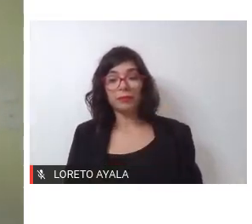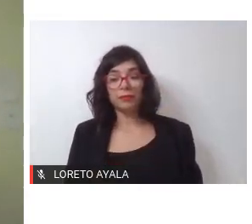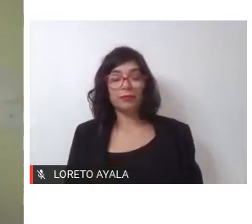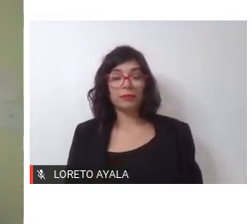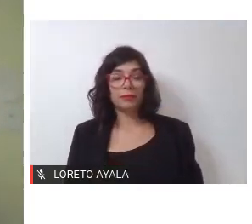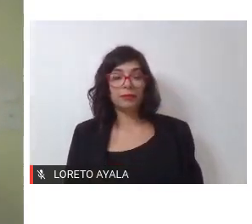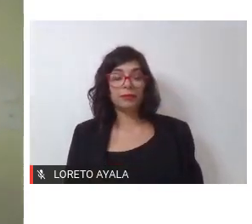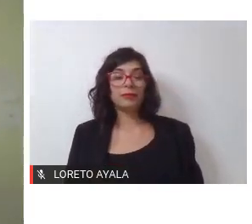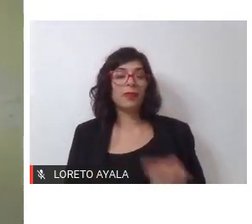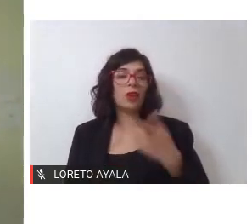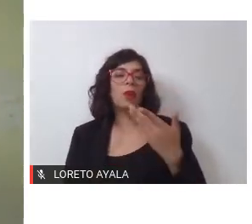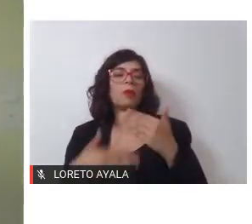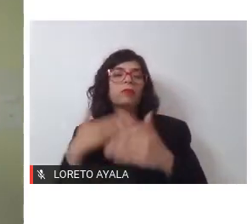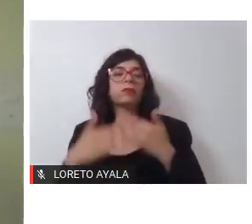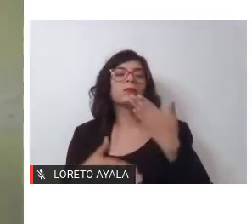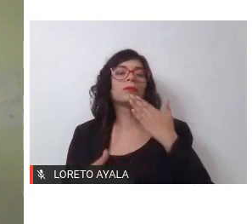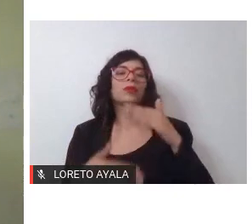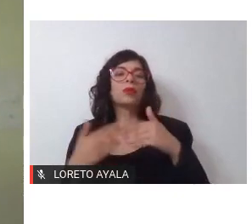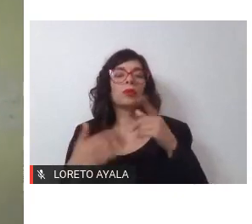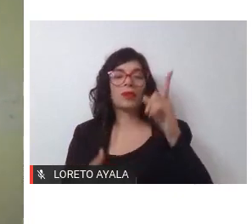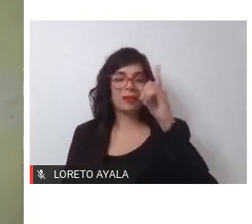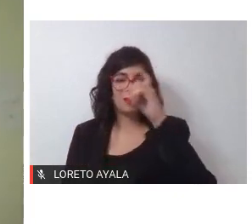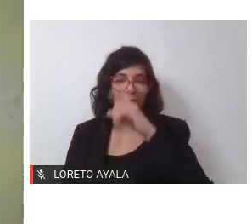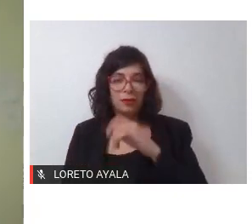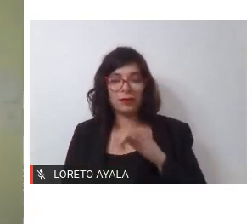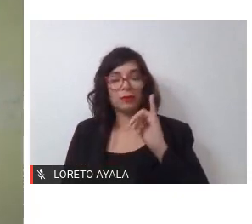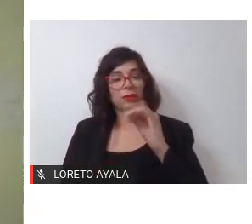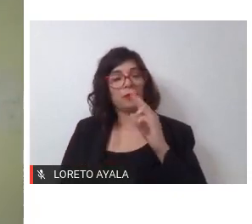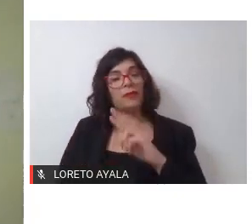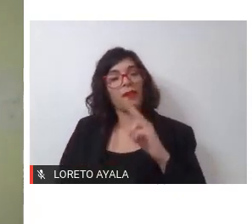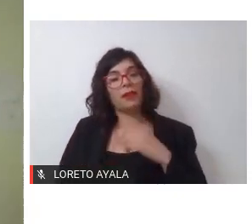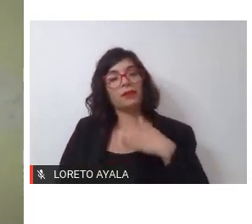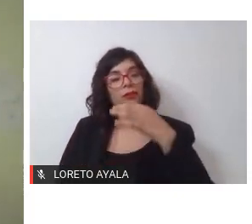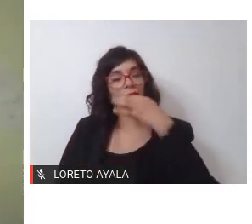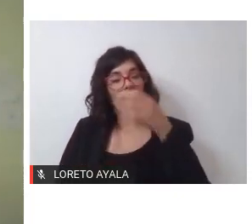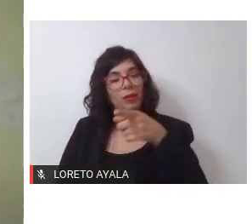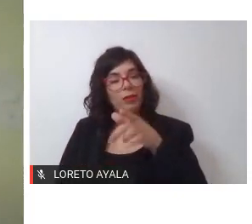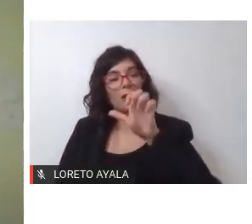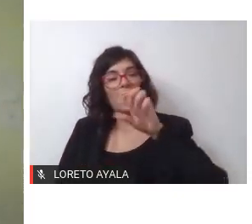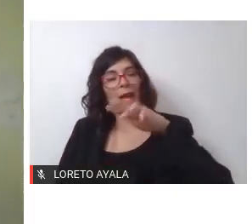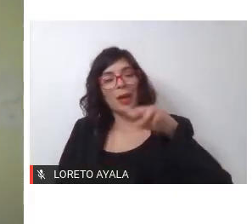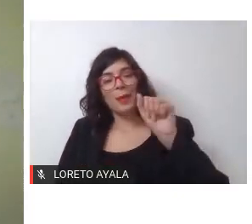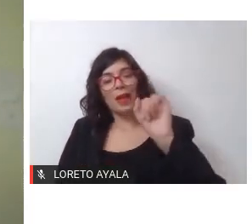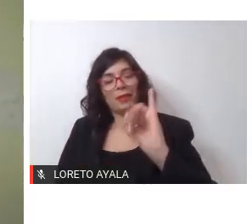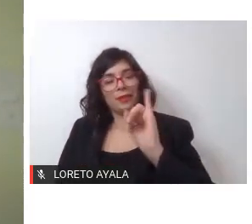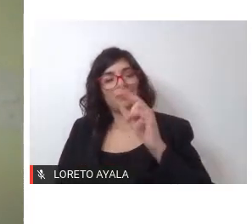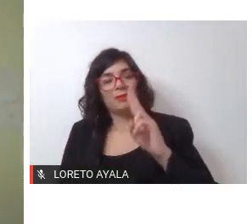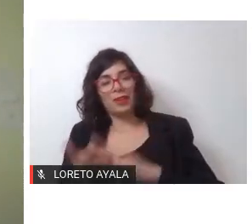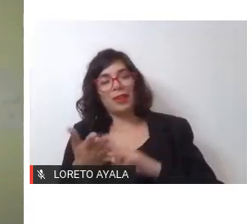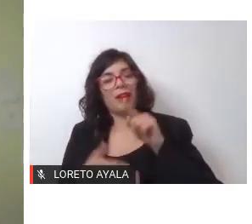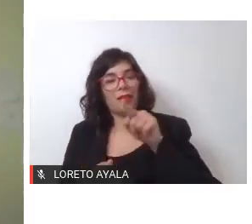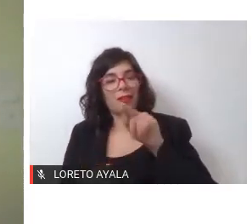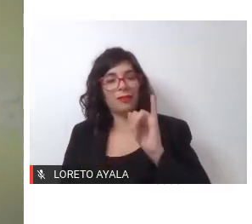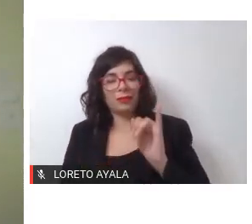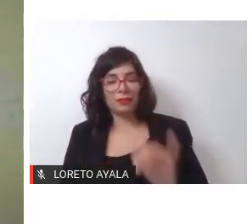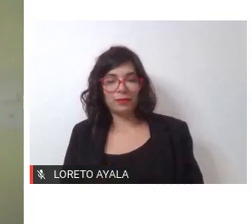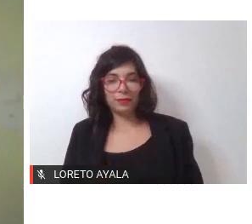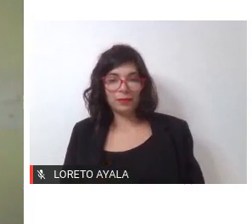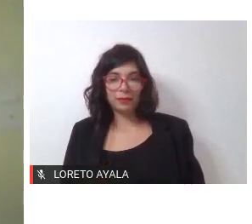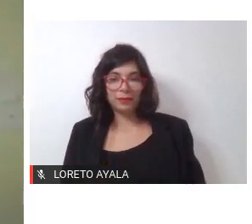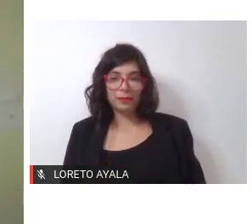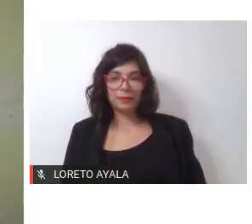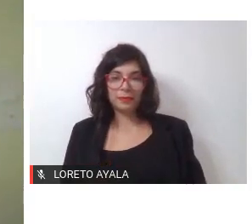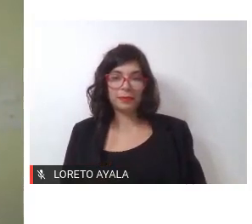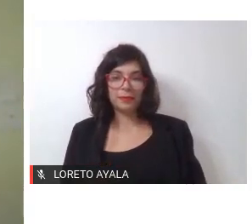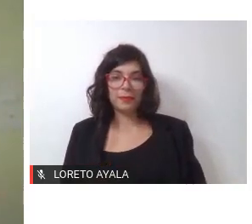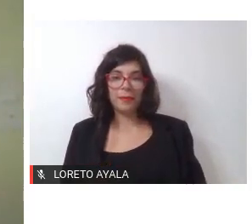para superar las dificultades. Comparto plenamente contigo, Emma. Es eso, el mundo rural, en